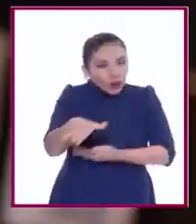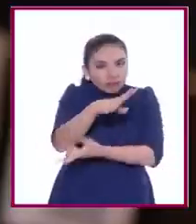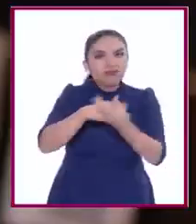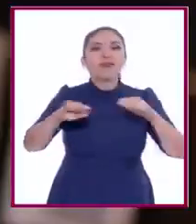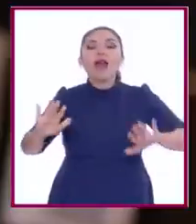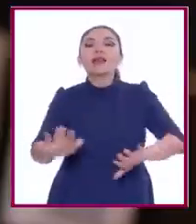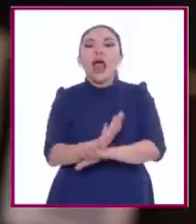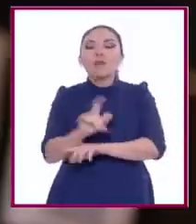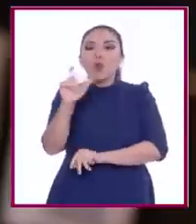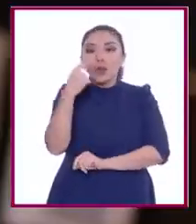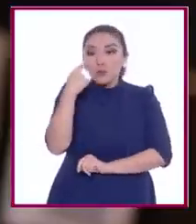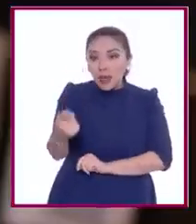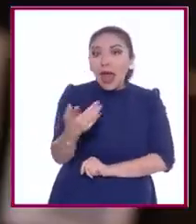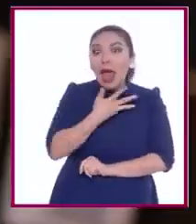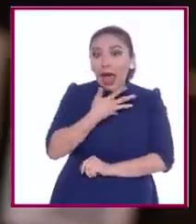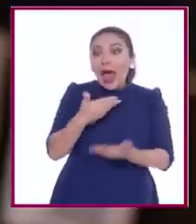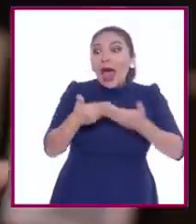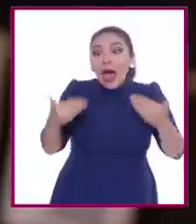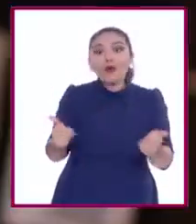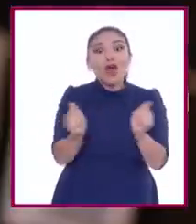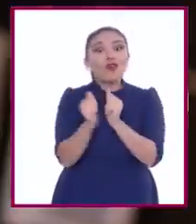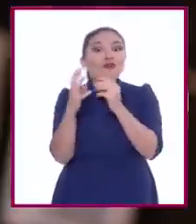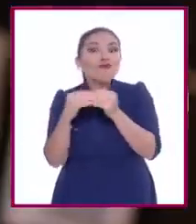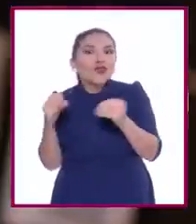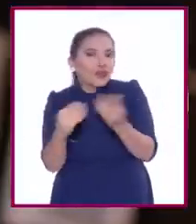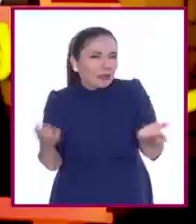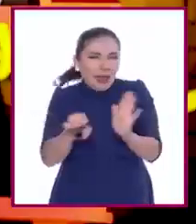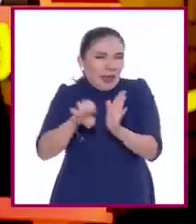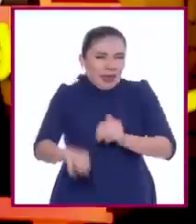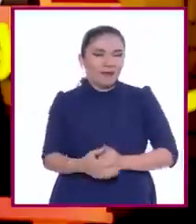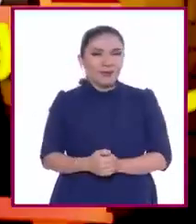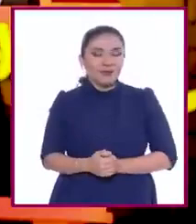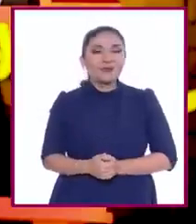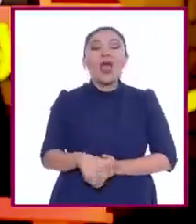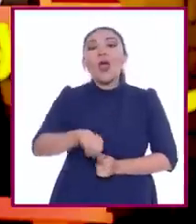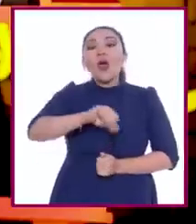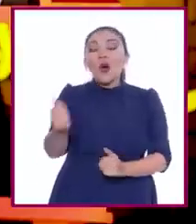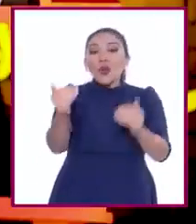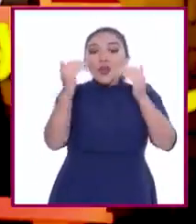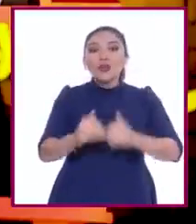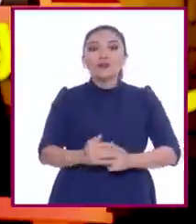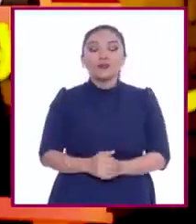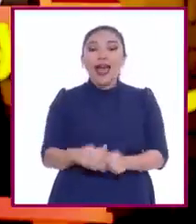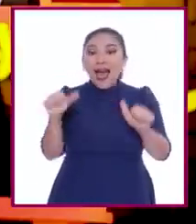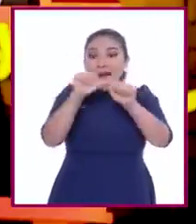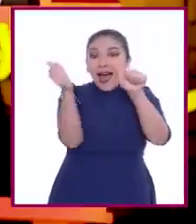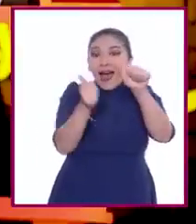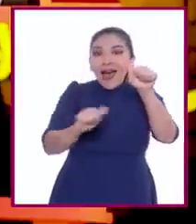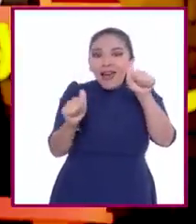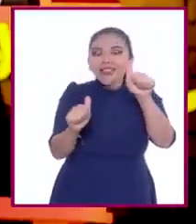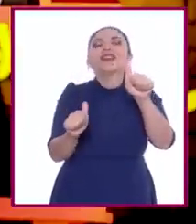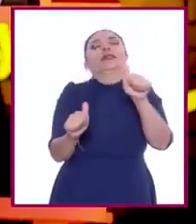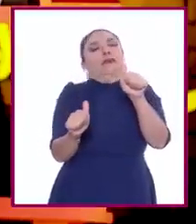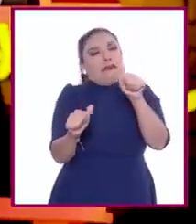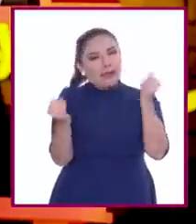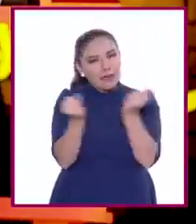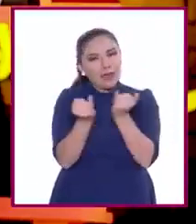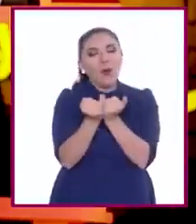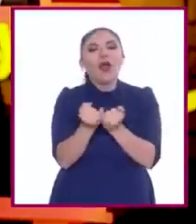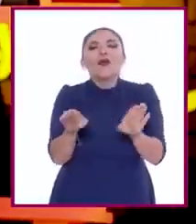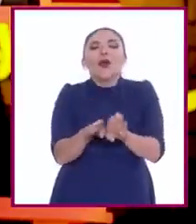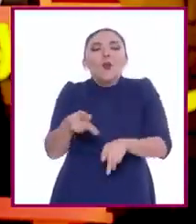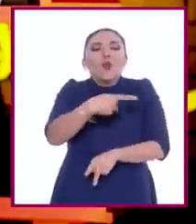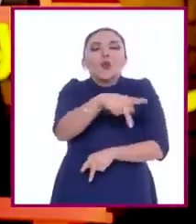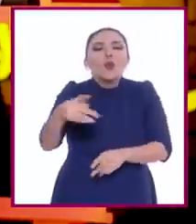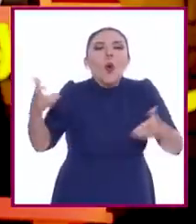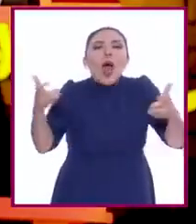formuladas se transforman cuando de repente dices, mira, ¿sabes qué? Ahora son frutas, ¿sí? Y la parte de la cuestión de arte tiene que ver con esta cuestión